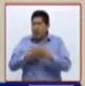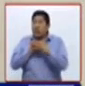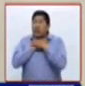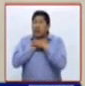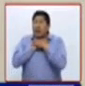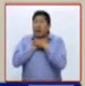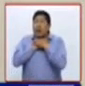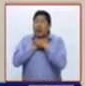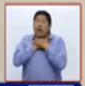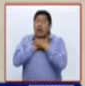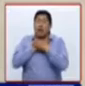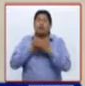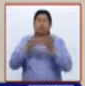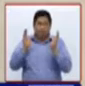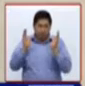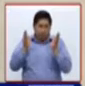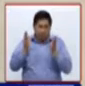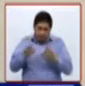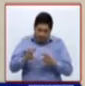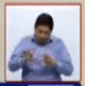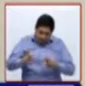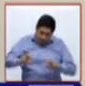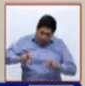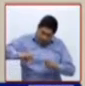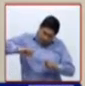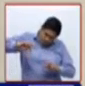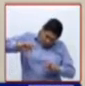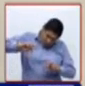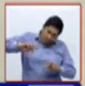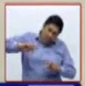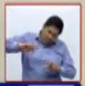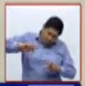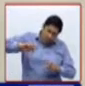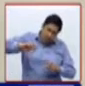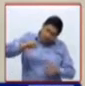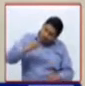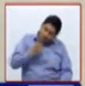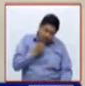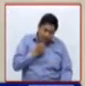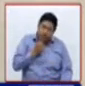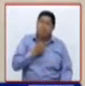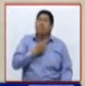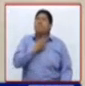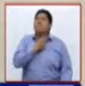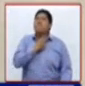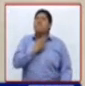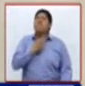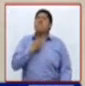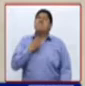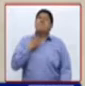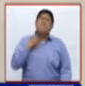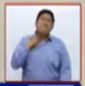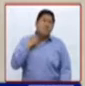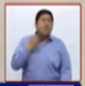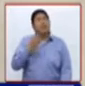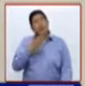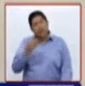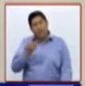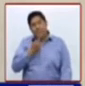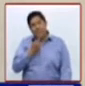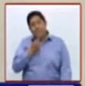por estrangulamiento, nos refieren, es decir, ha habido una mano criminal, presenta lesiones a nivel del cuello. Y que bueno, ha meritado que el